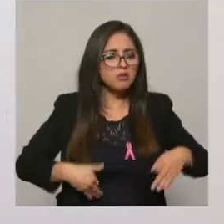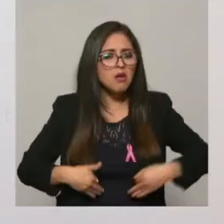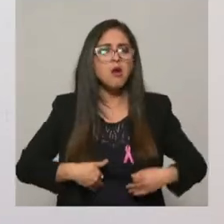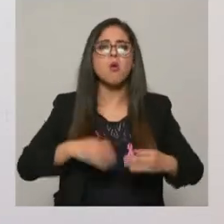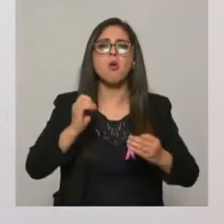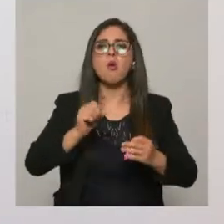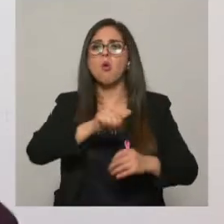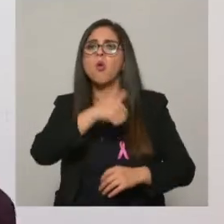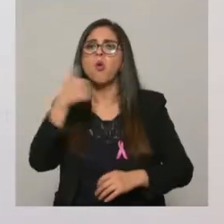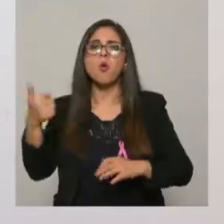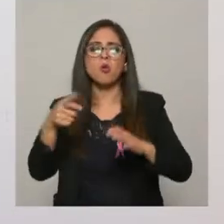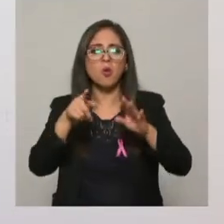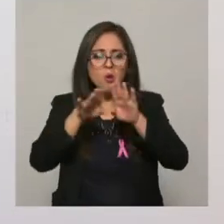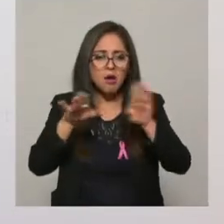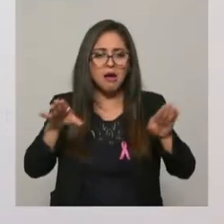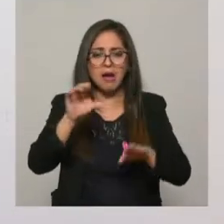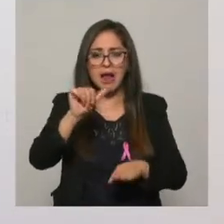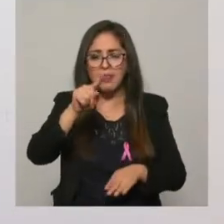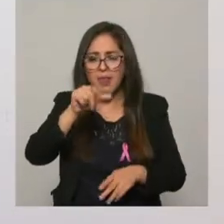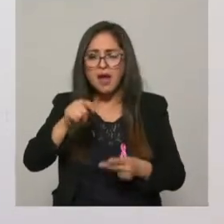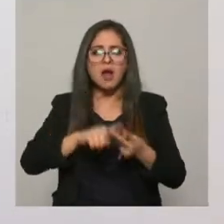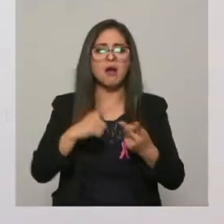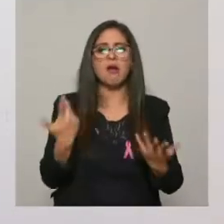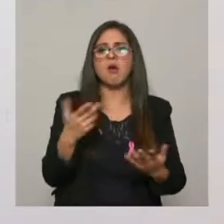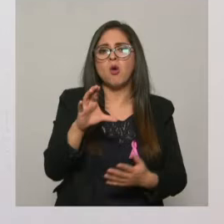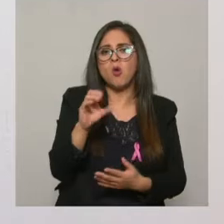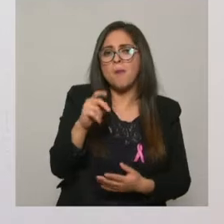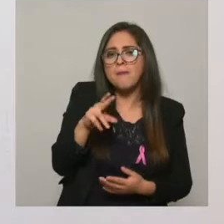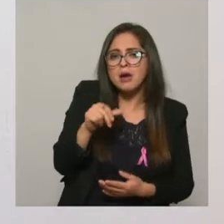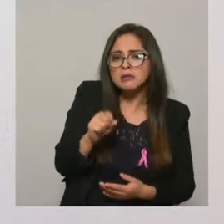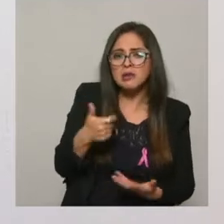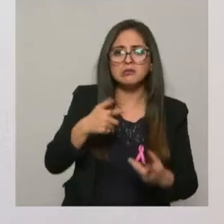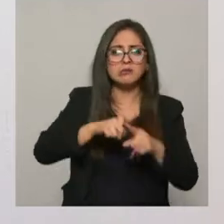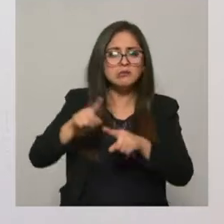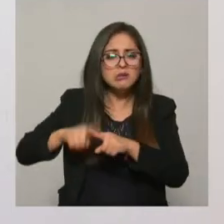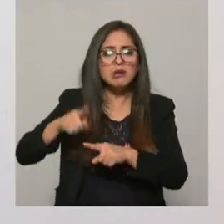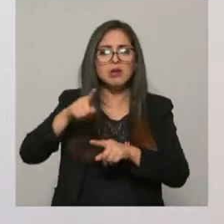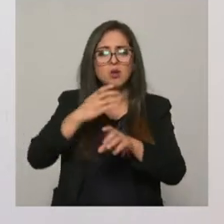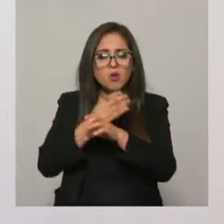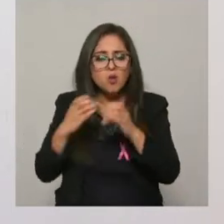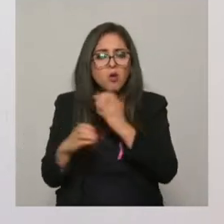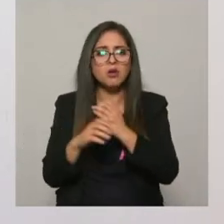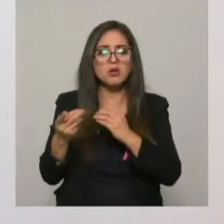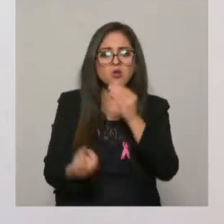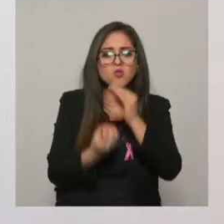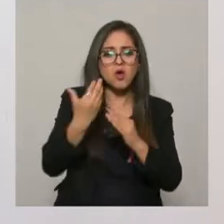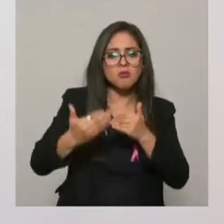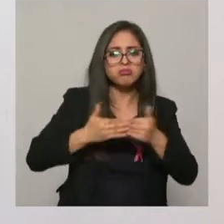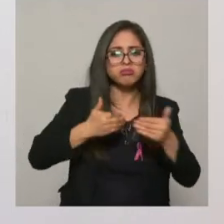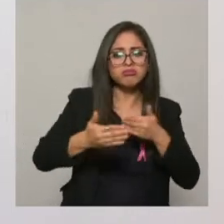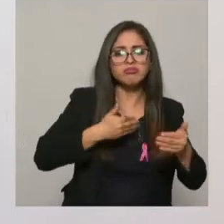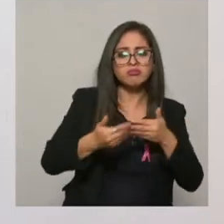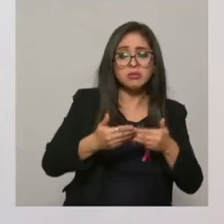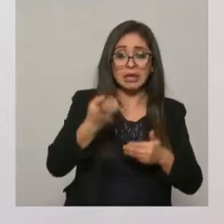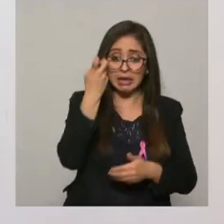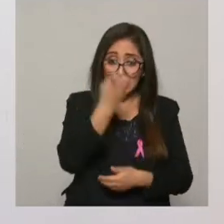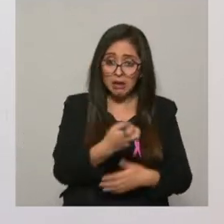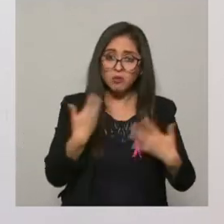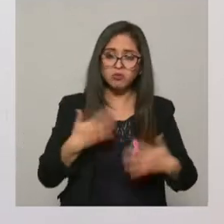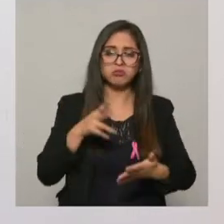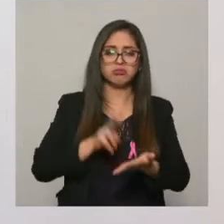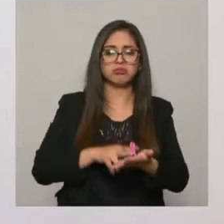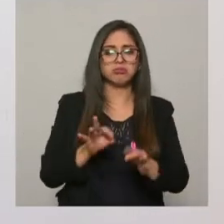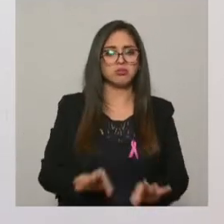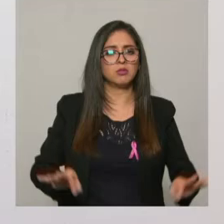altares o nuevas comparsas, siempre se está actualizando las tradiciones y yo creo que eso es un valor importante de este